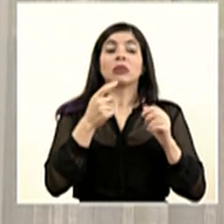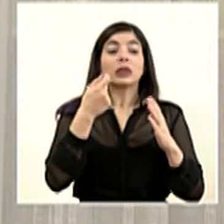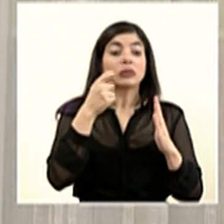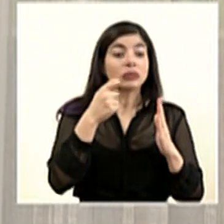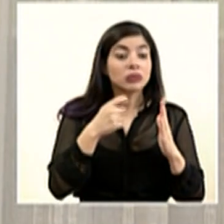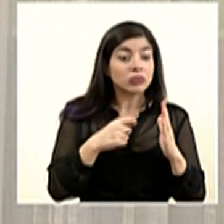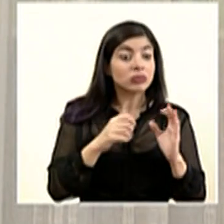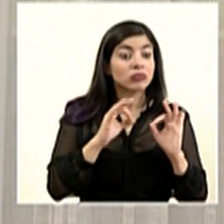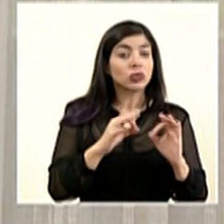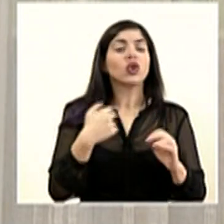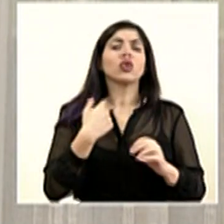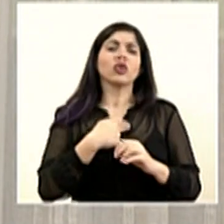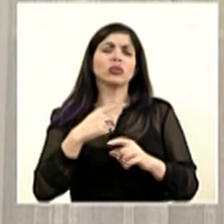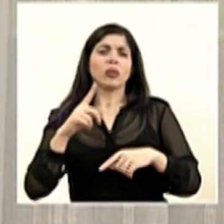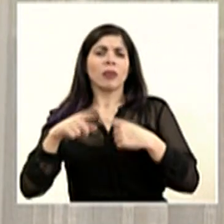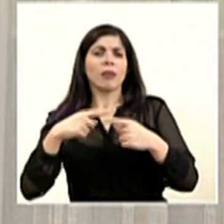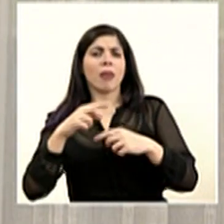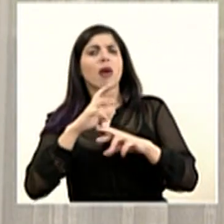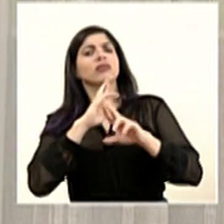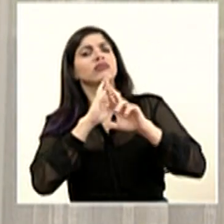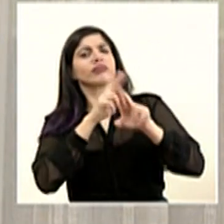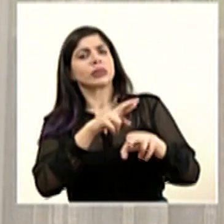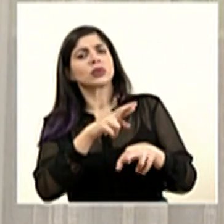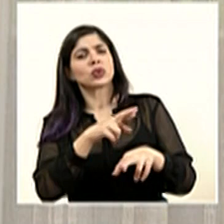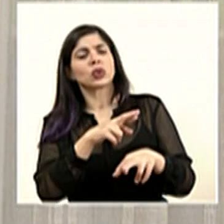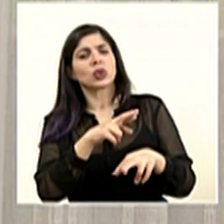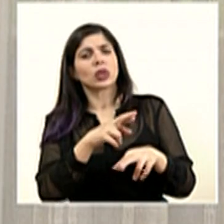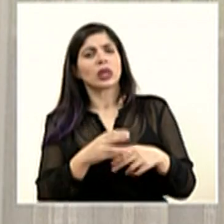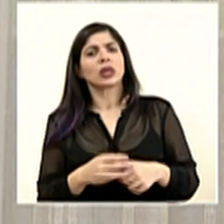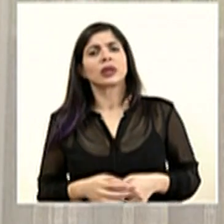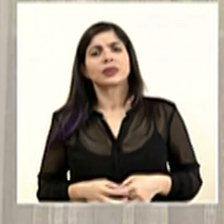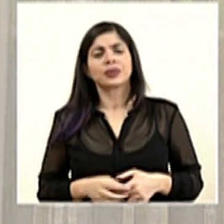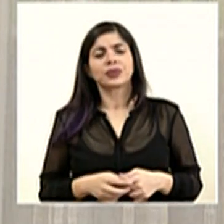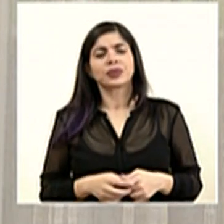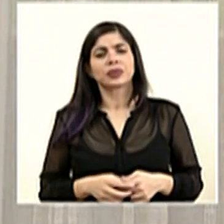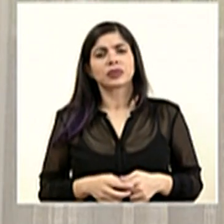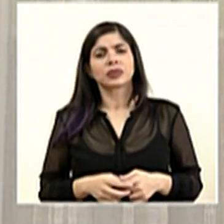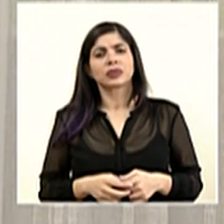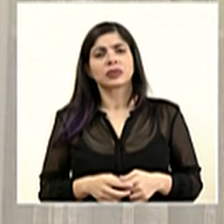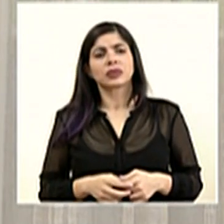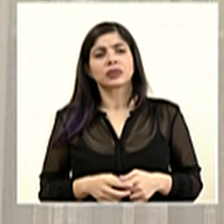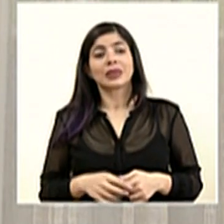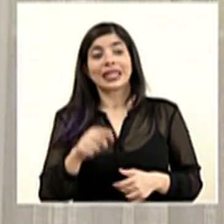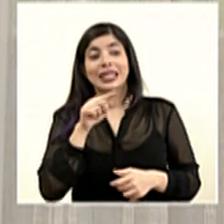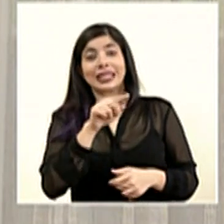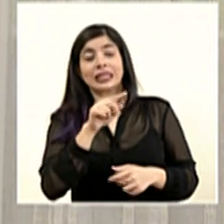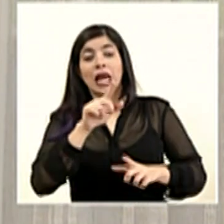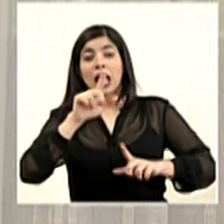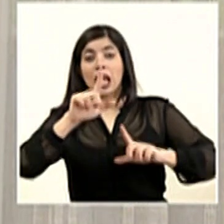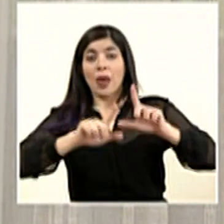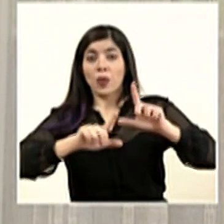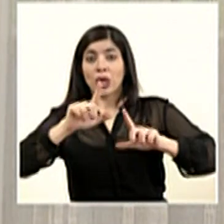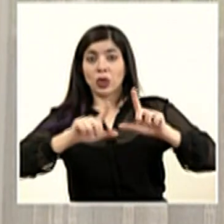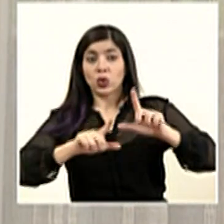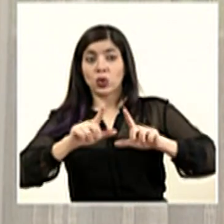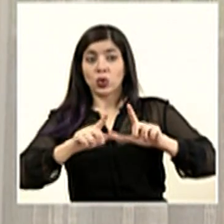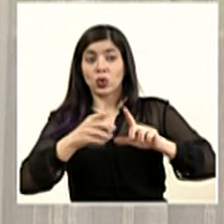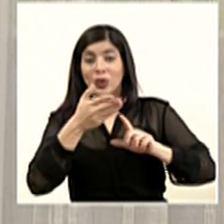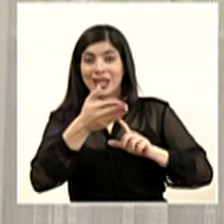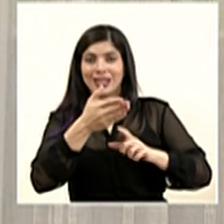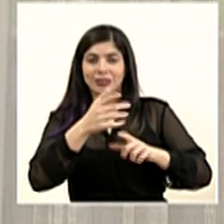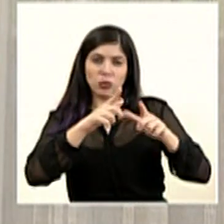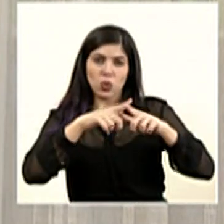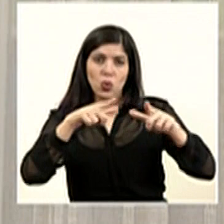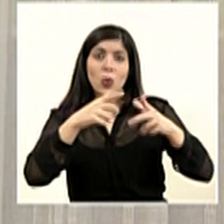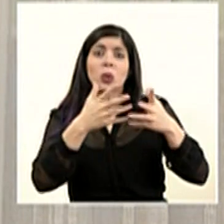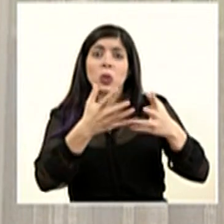pues nosotros estamos contestando de que este laboratorio o este ente que